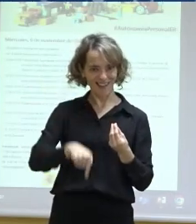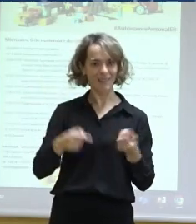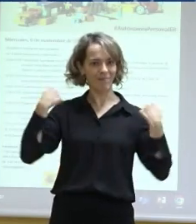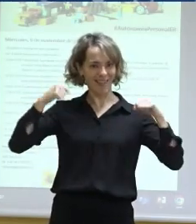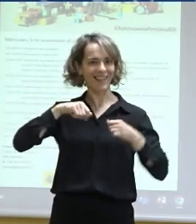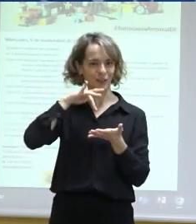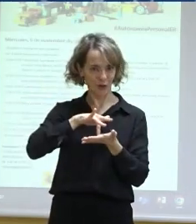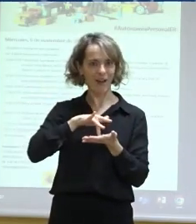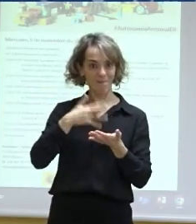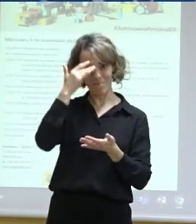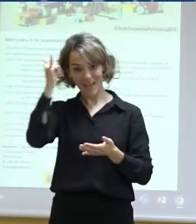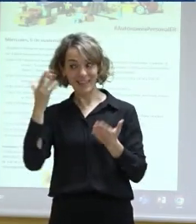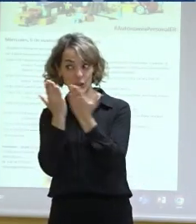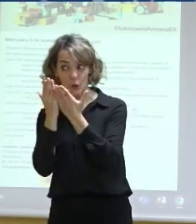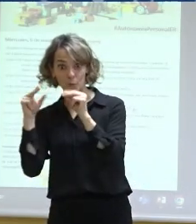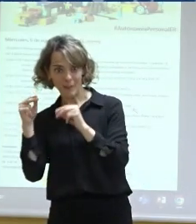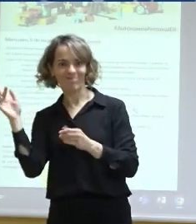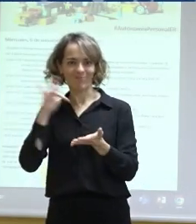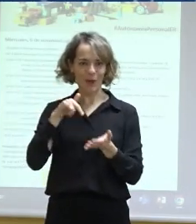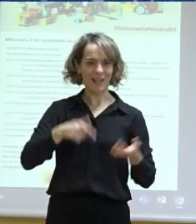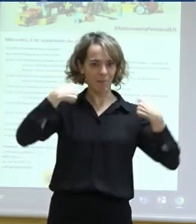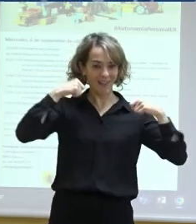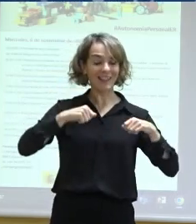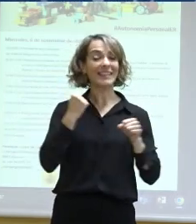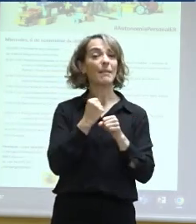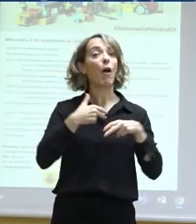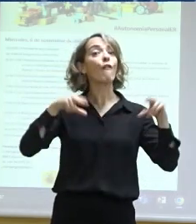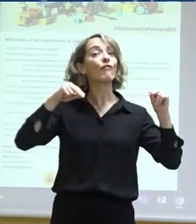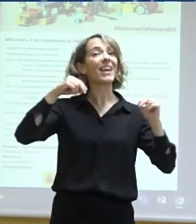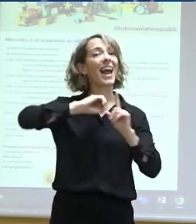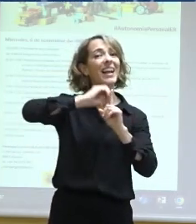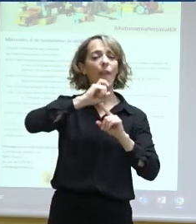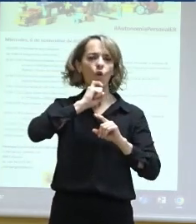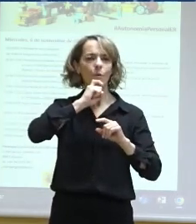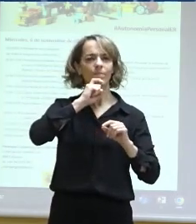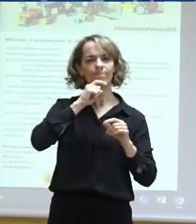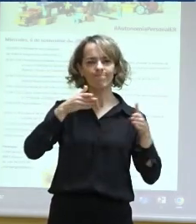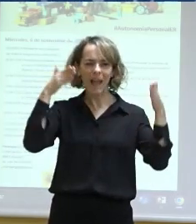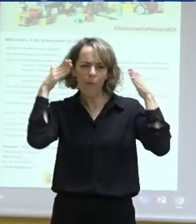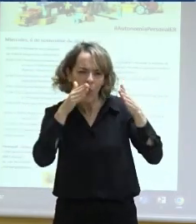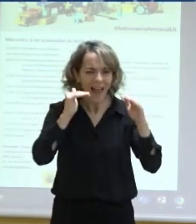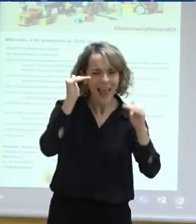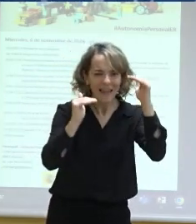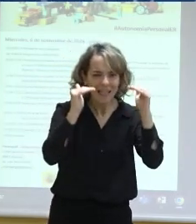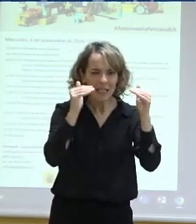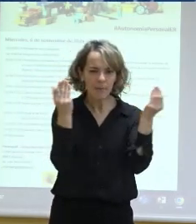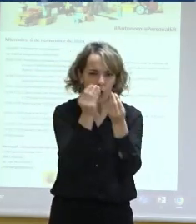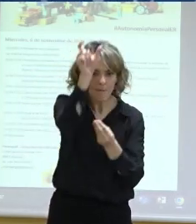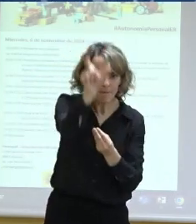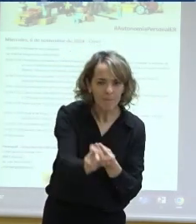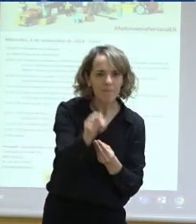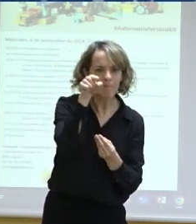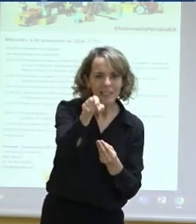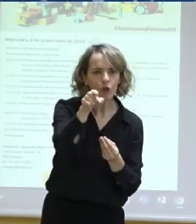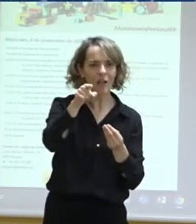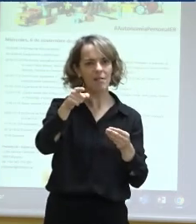mientras acababa la carrera, y realizó su trabajo fin de grado sobre abordaje del equilibrio en un paciente pediátrico con malformación